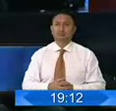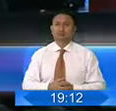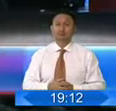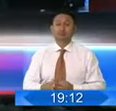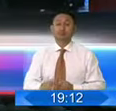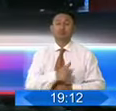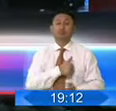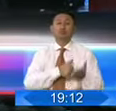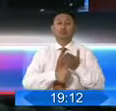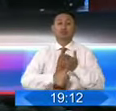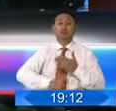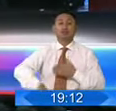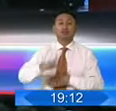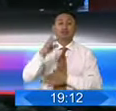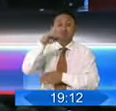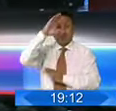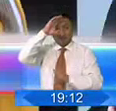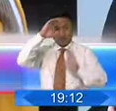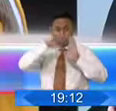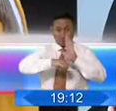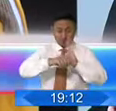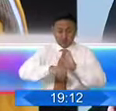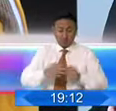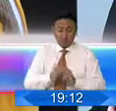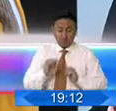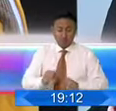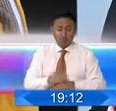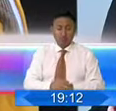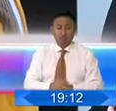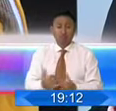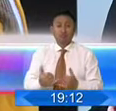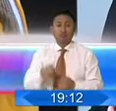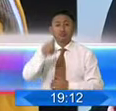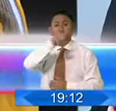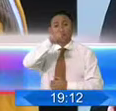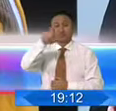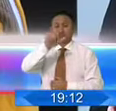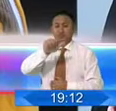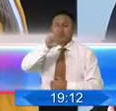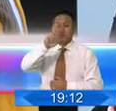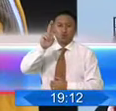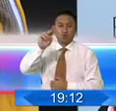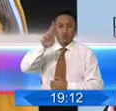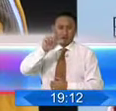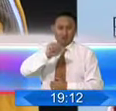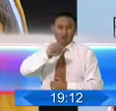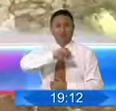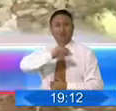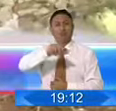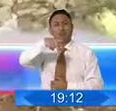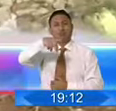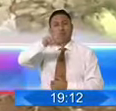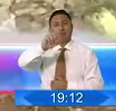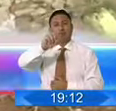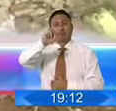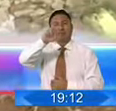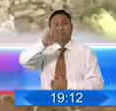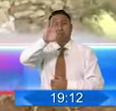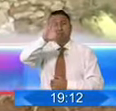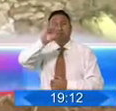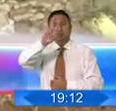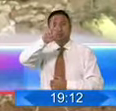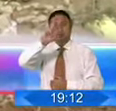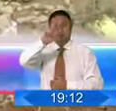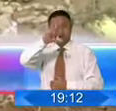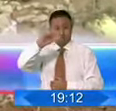la ministra de Minería, Rebeca Illescas, quien indicó que tras la situación que vive Zaruma y Portobelo en la provincia de El Oro, se continúan aunando